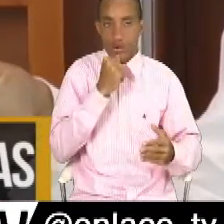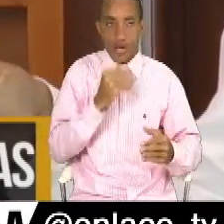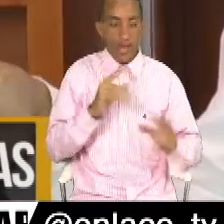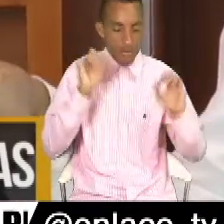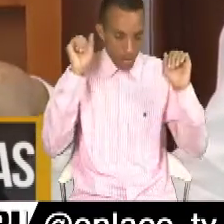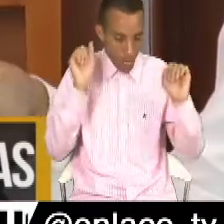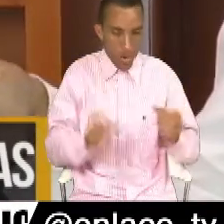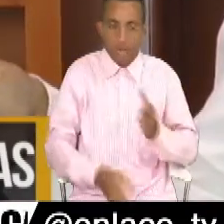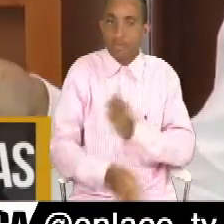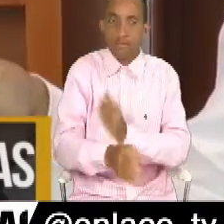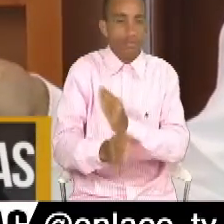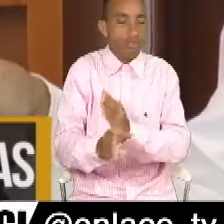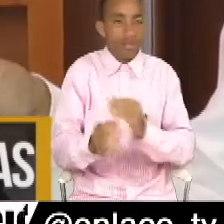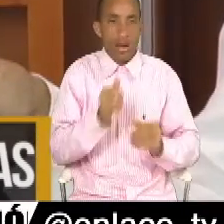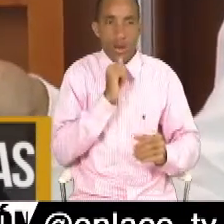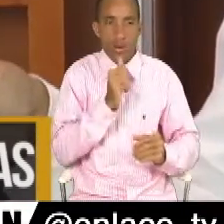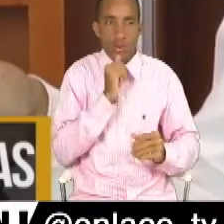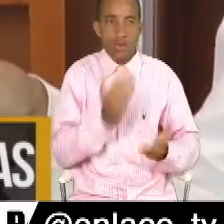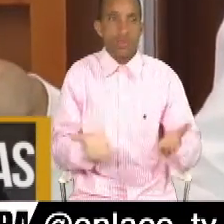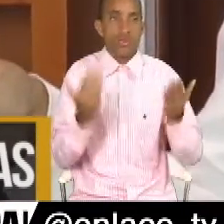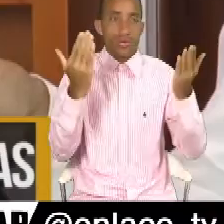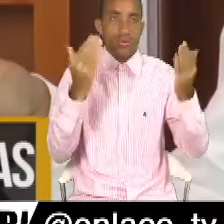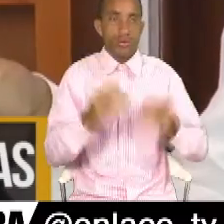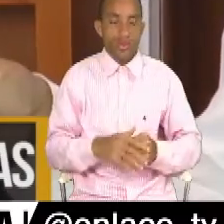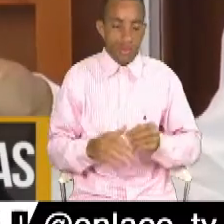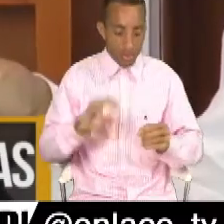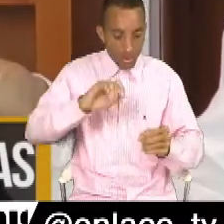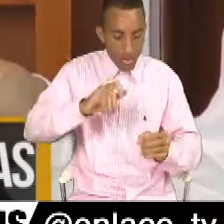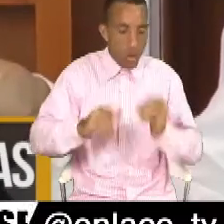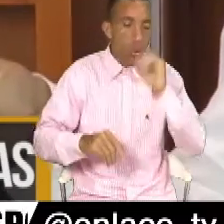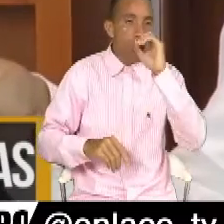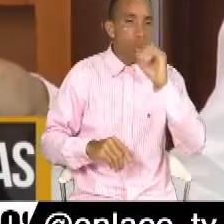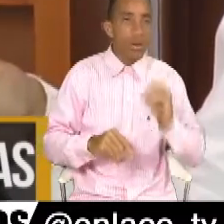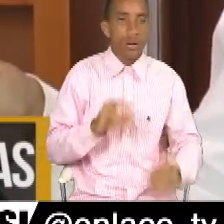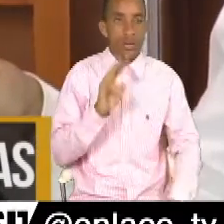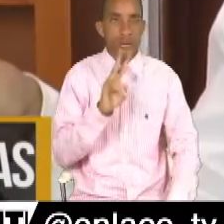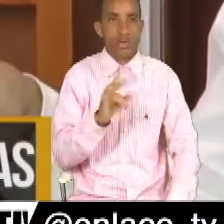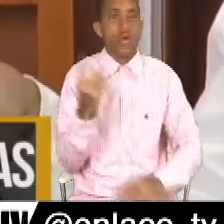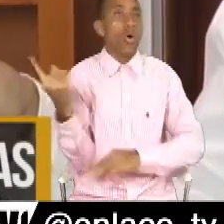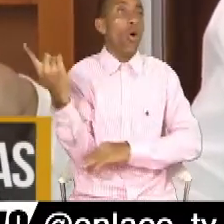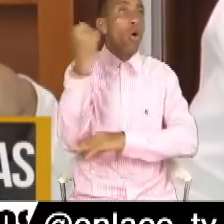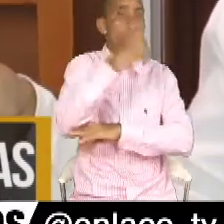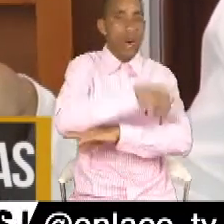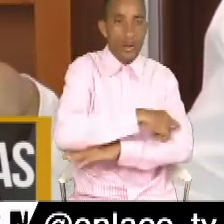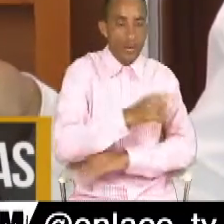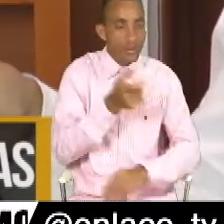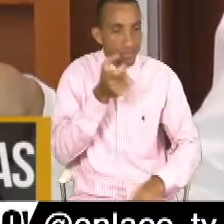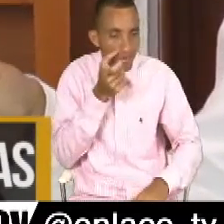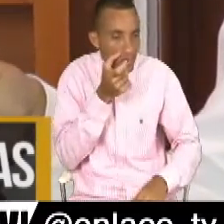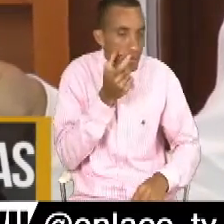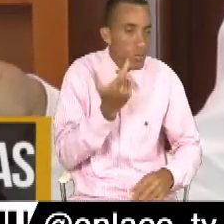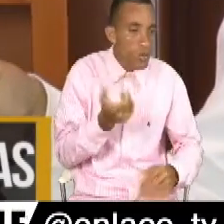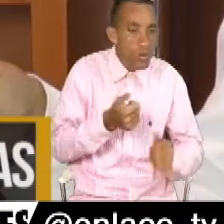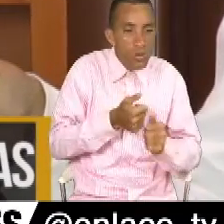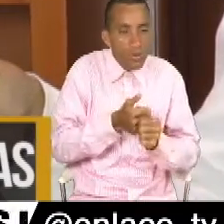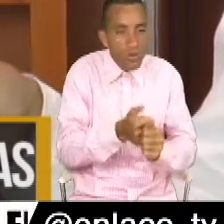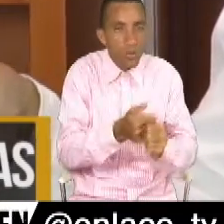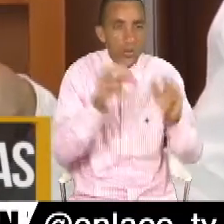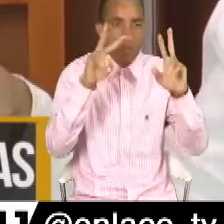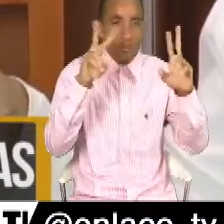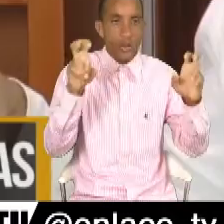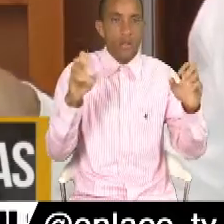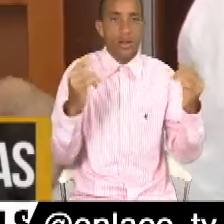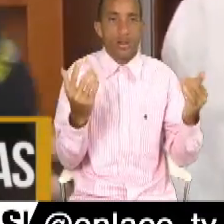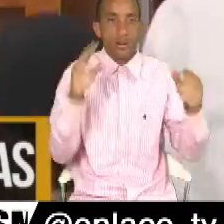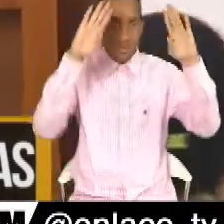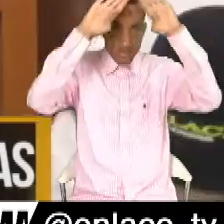el consumo humano y estamos de tomo atentos las 24 horas del día a hacer seguimiento a todo el tema que se presente en el